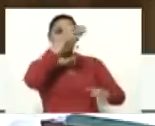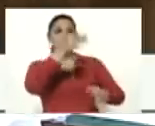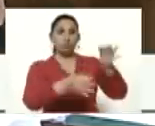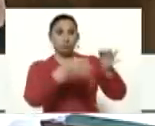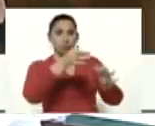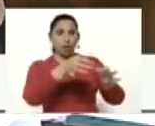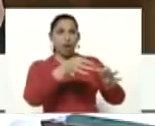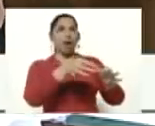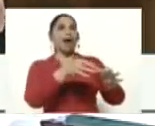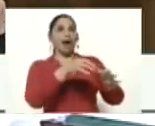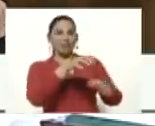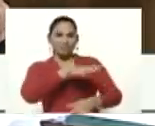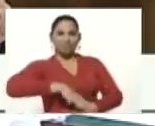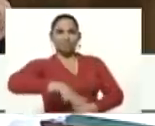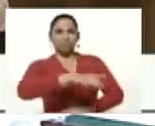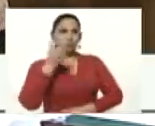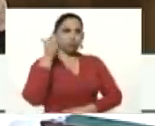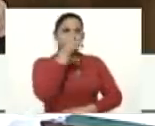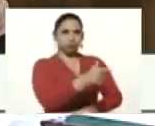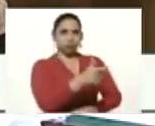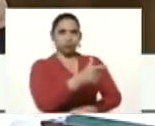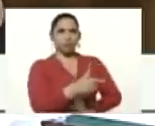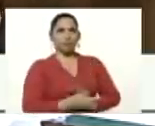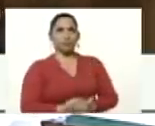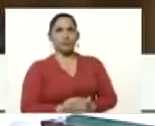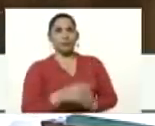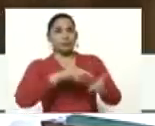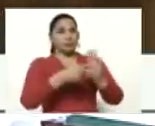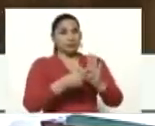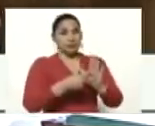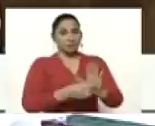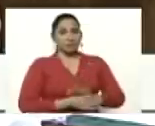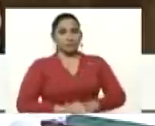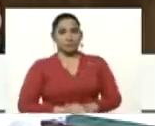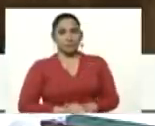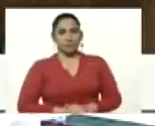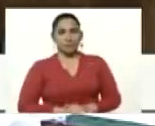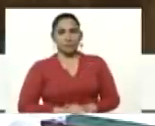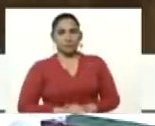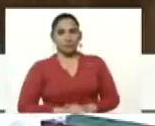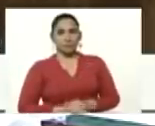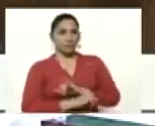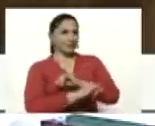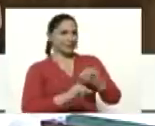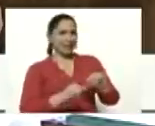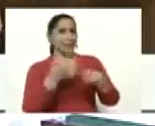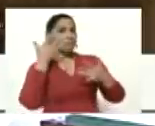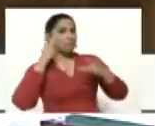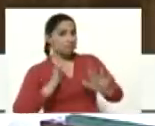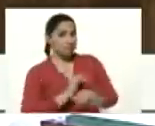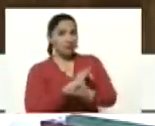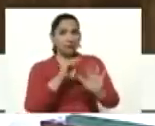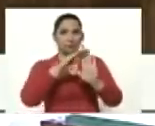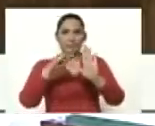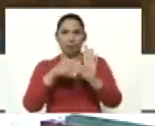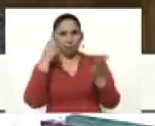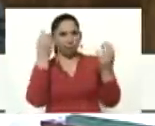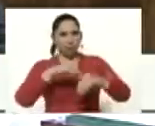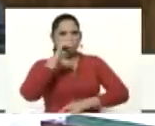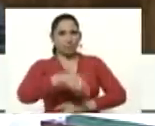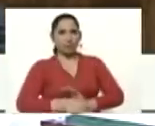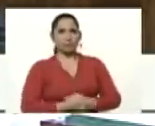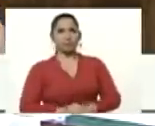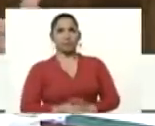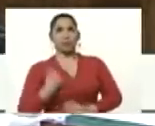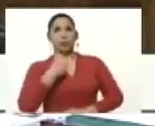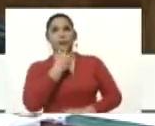en la ocupación a nivel del transporte público. Quiere decir que lo que se había previsto se está cumpliendo, incluso yo